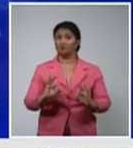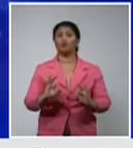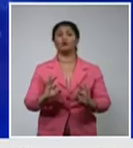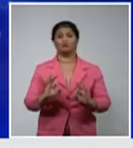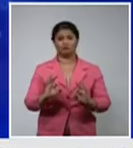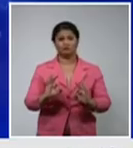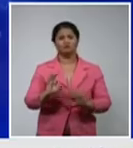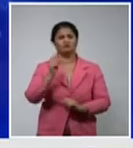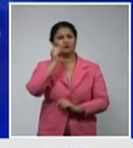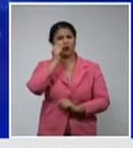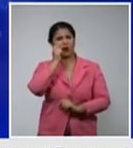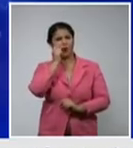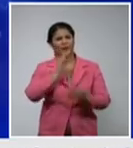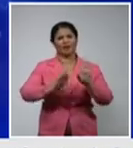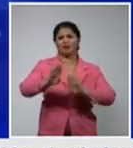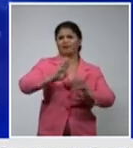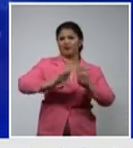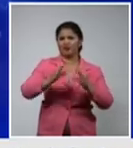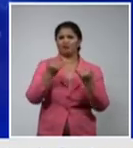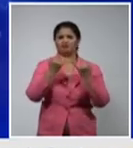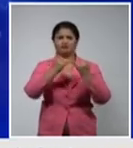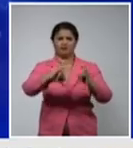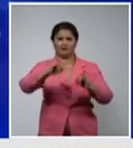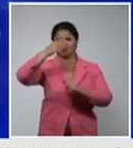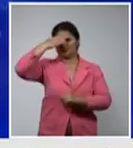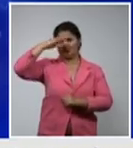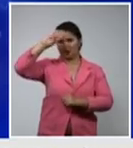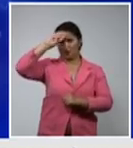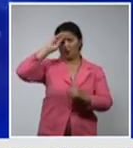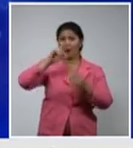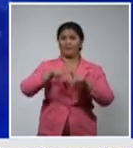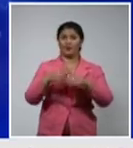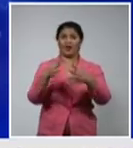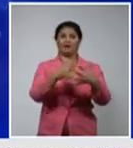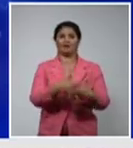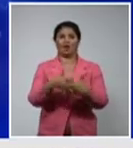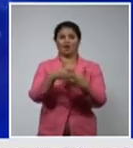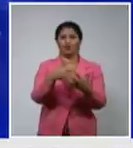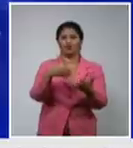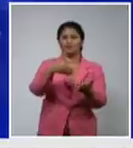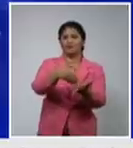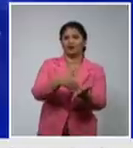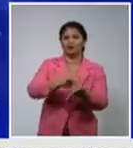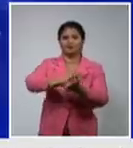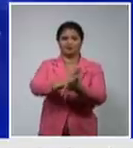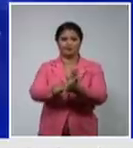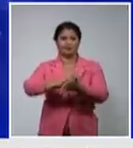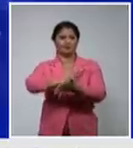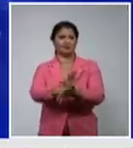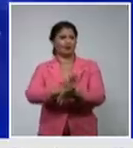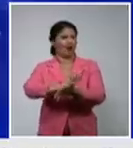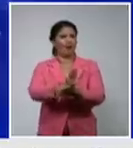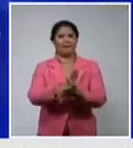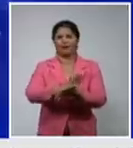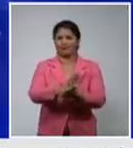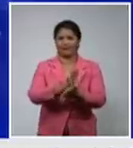revolución, y después tuvieron que retirarse porque las municiones se le acabaron.